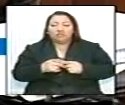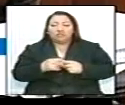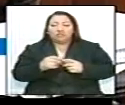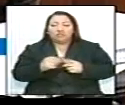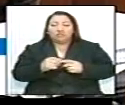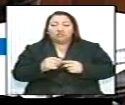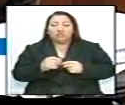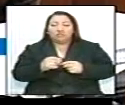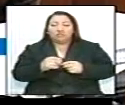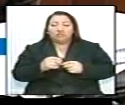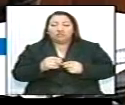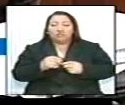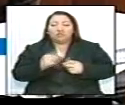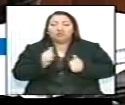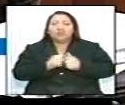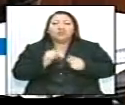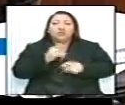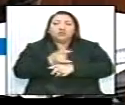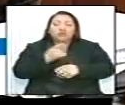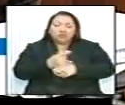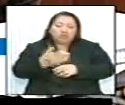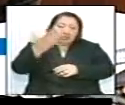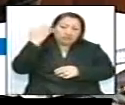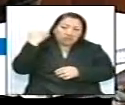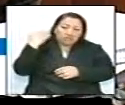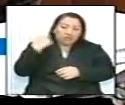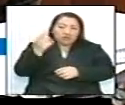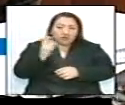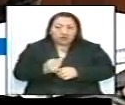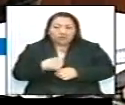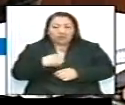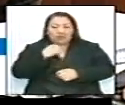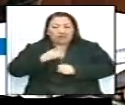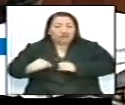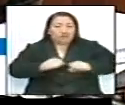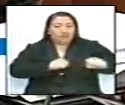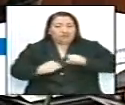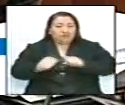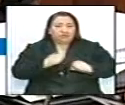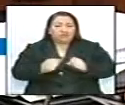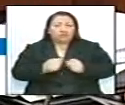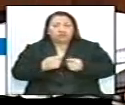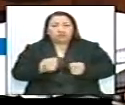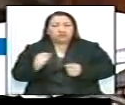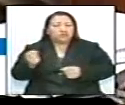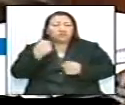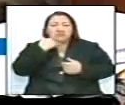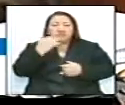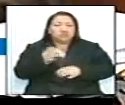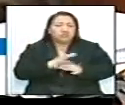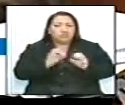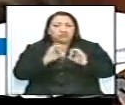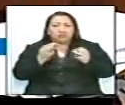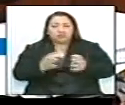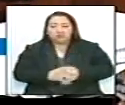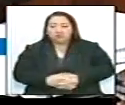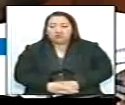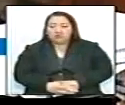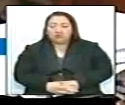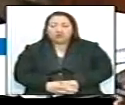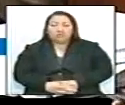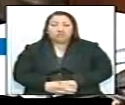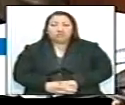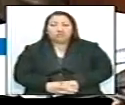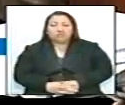gritan a las espaldas de uno, insultan a las espaldas de uno, vejan, no les importa la familia del